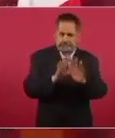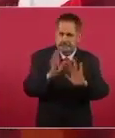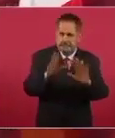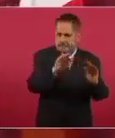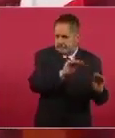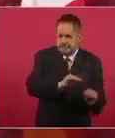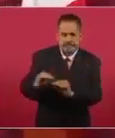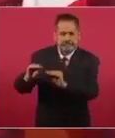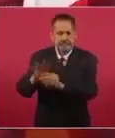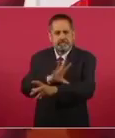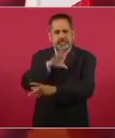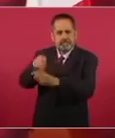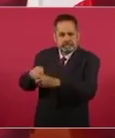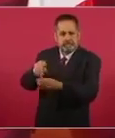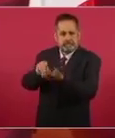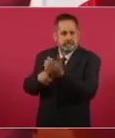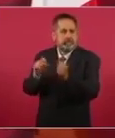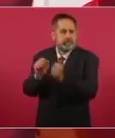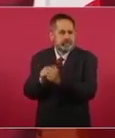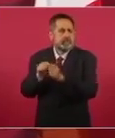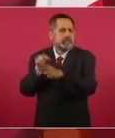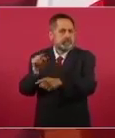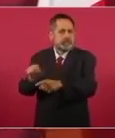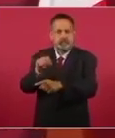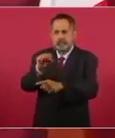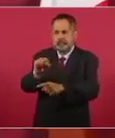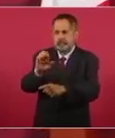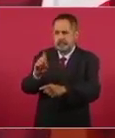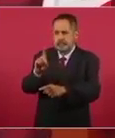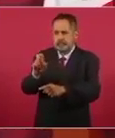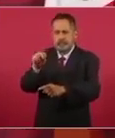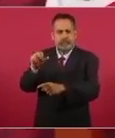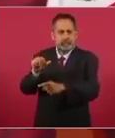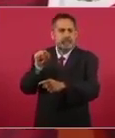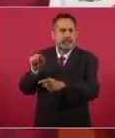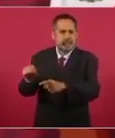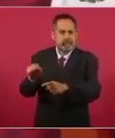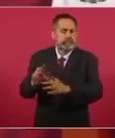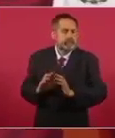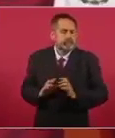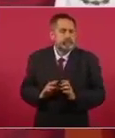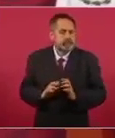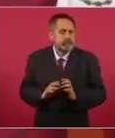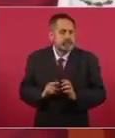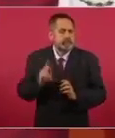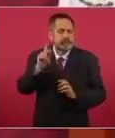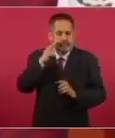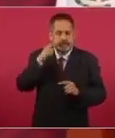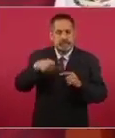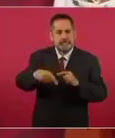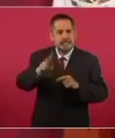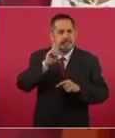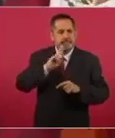operativa está a cargo de la Secretaría de la Defensa, pero voy a